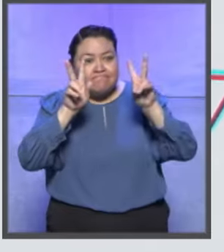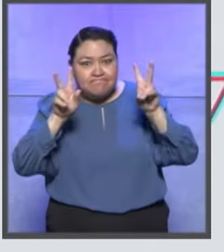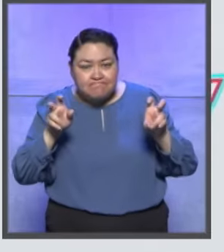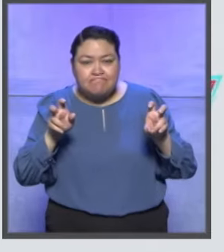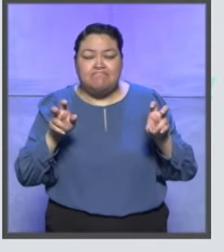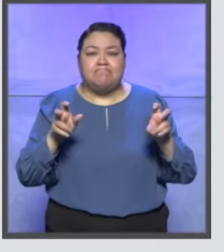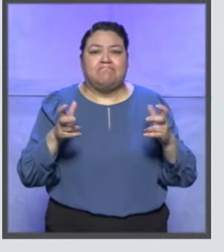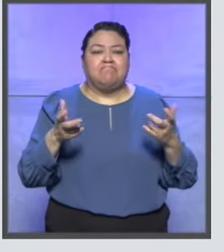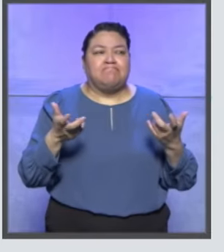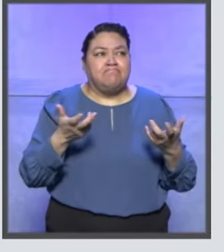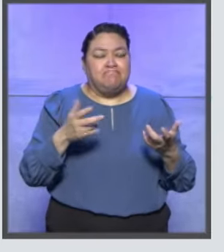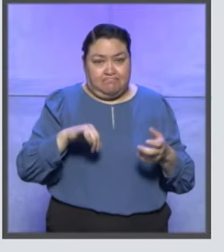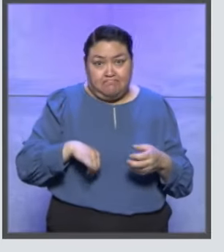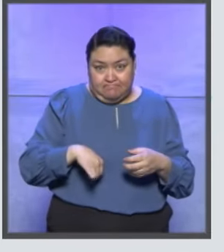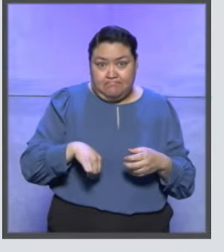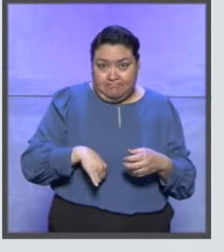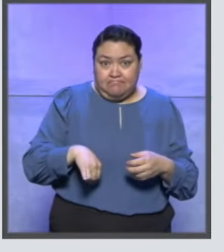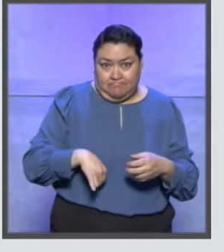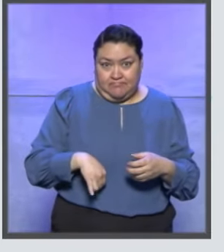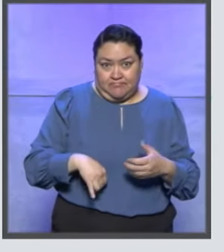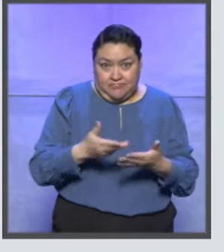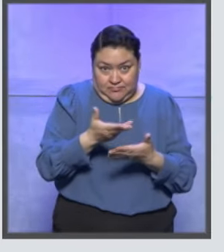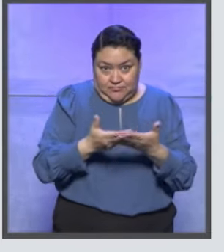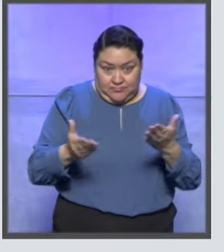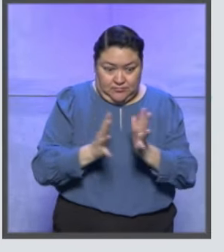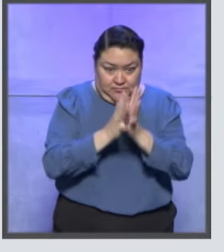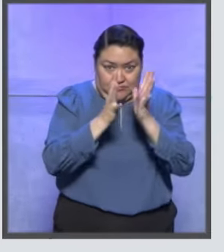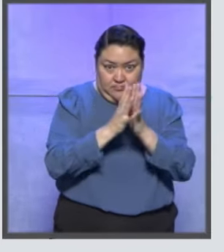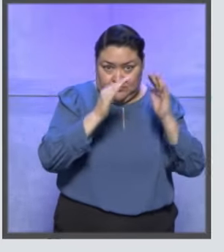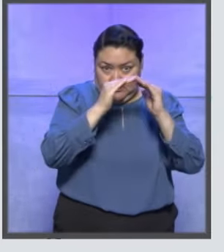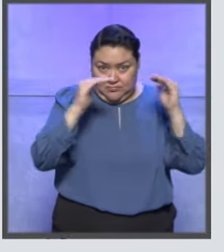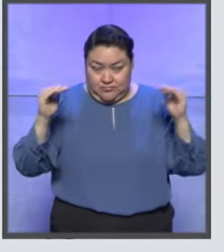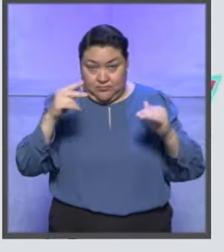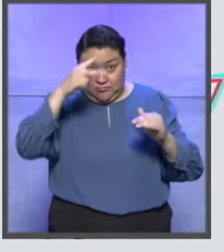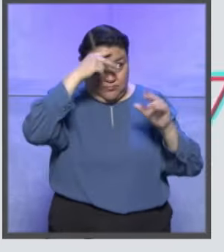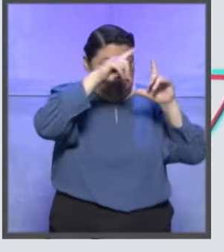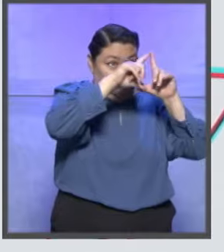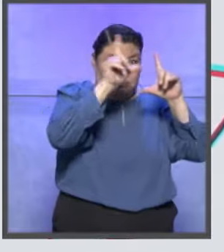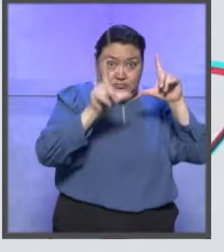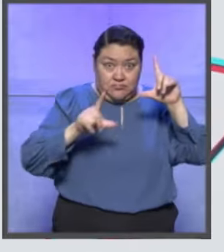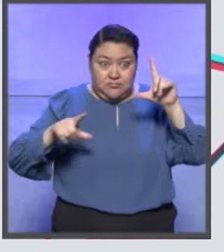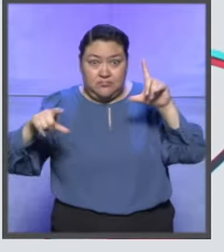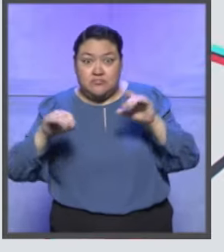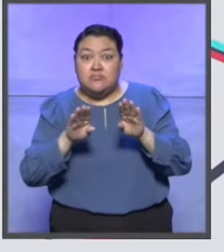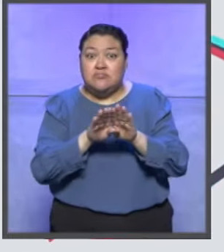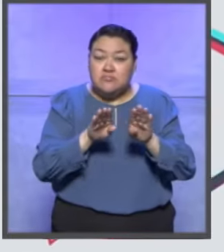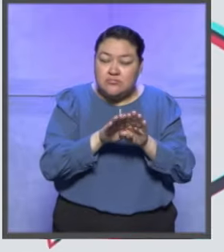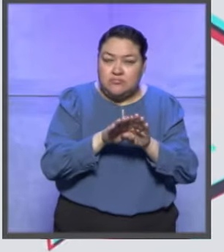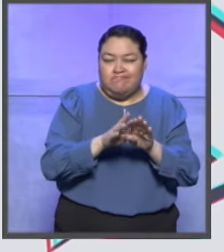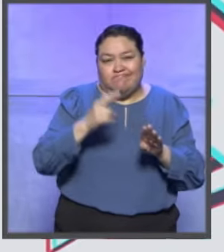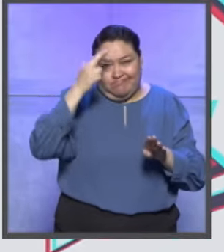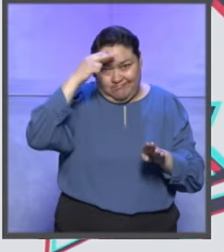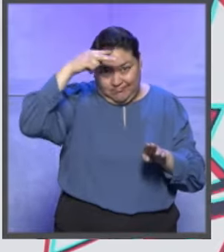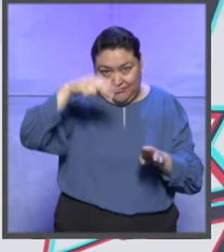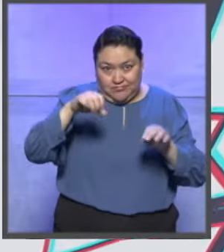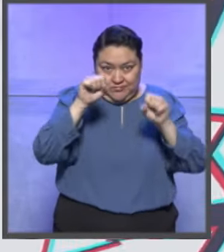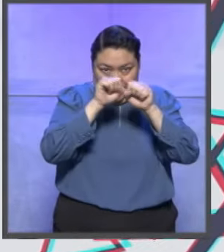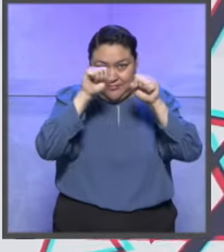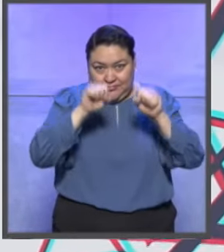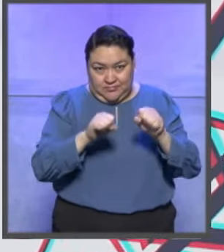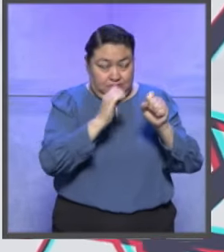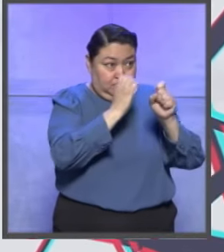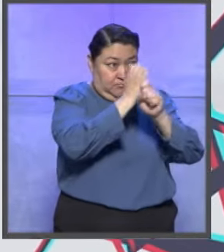Hola, Lucy. Pues es un tema sumamente importante en los tiempos democráticos que vivimos. El país mexicano se